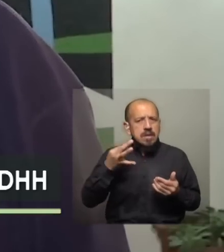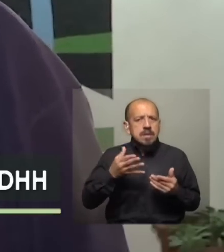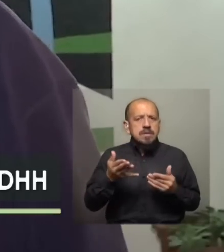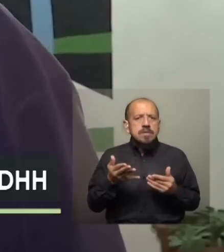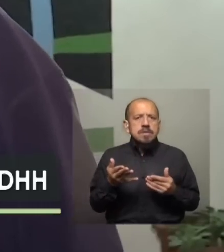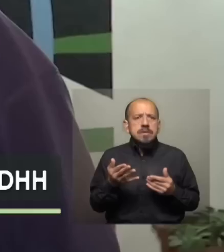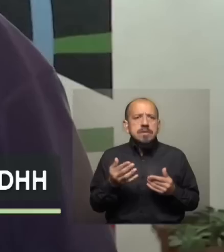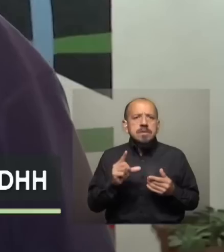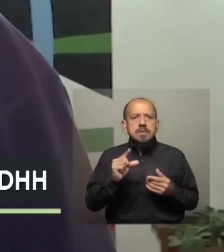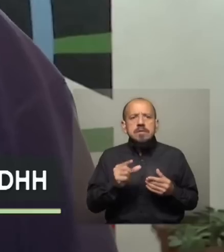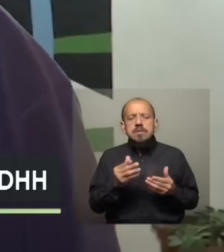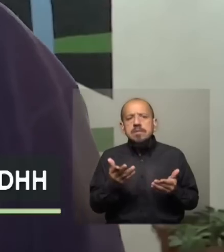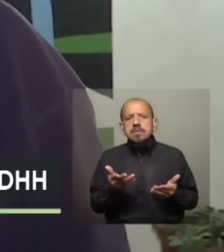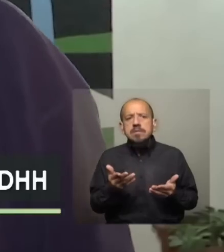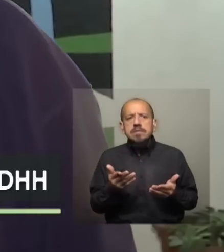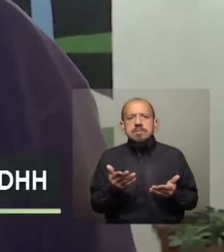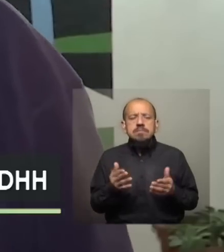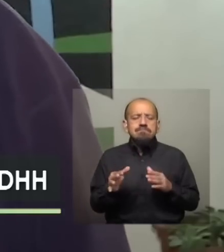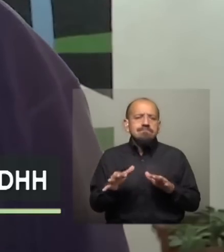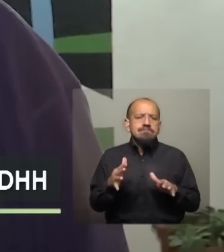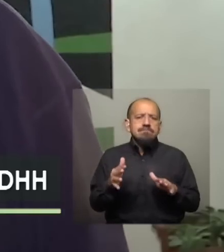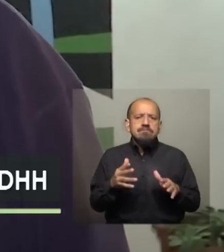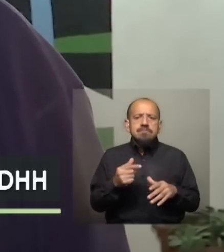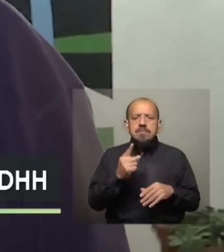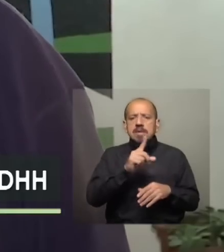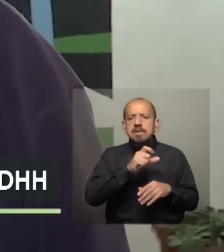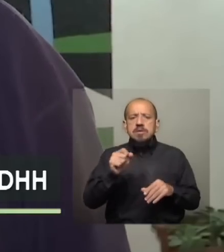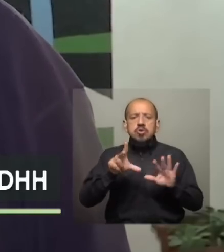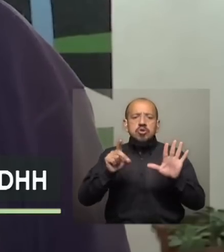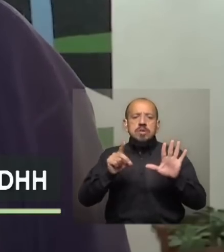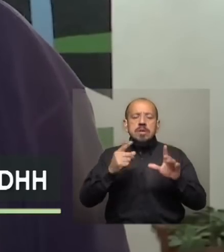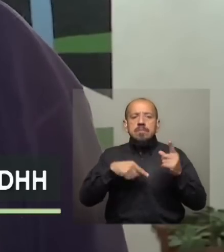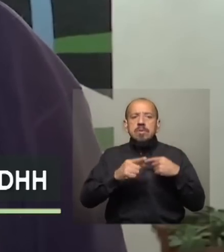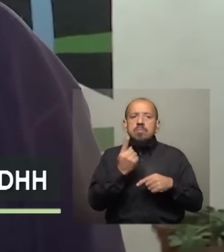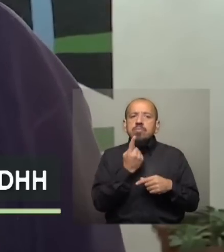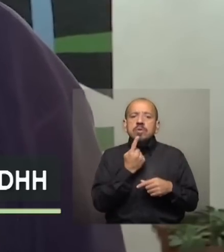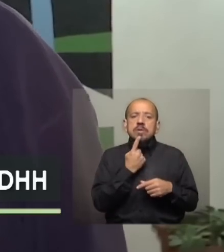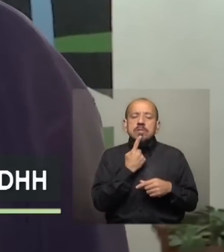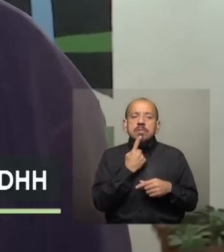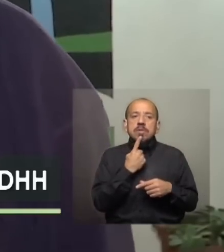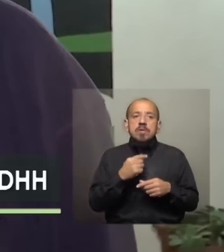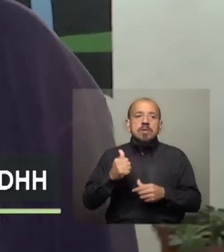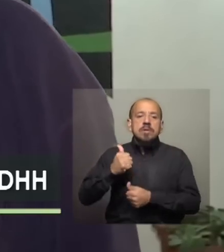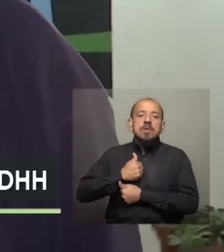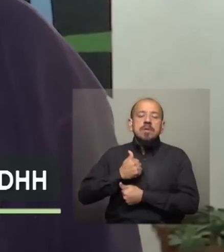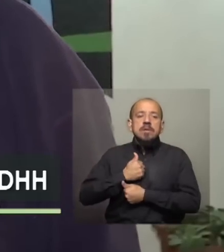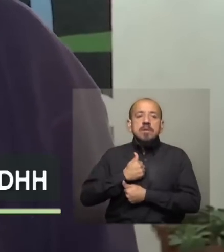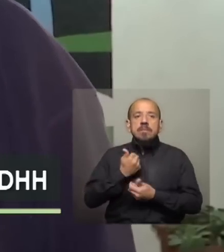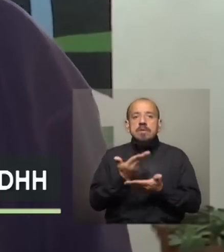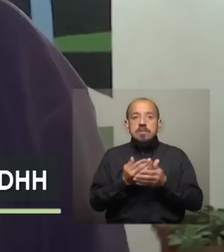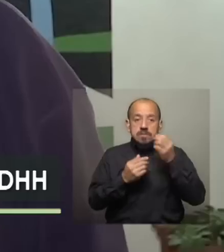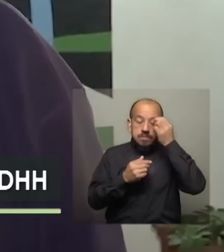poco importante son menos de 200 pero políticamente es lo que Cabildo plantea no